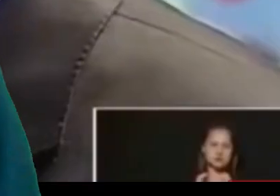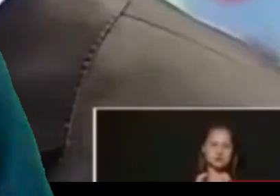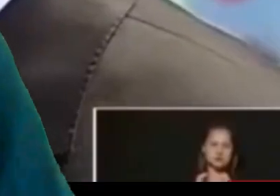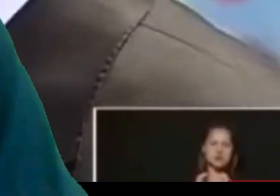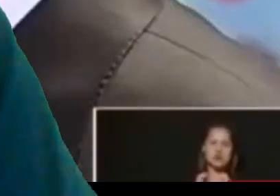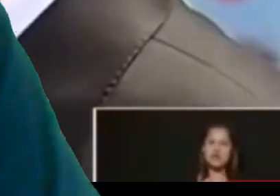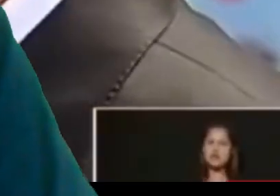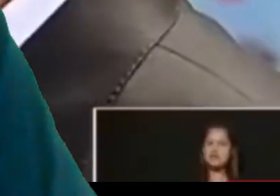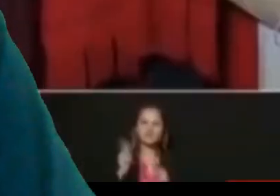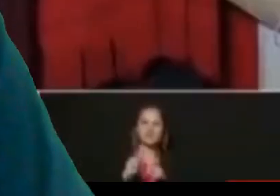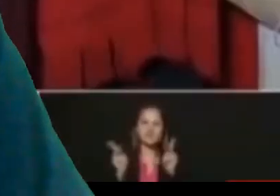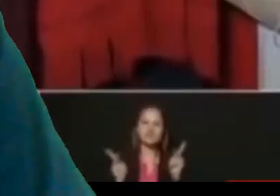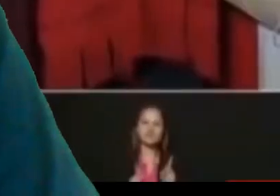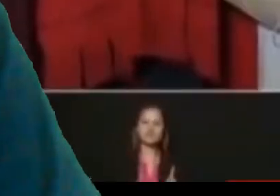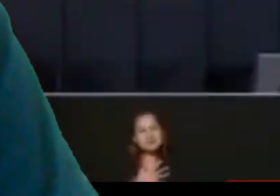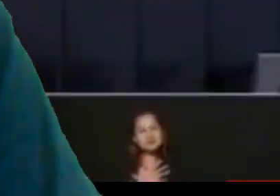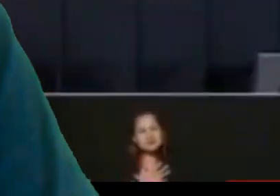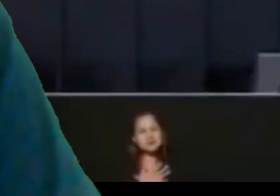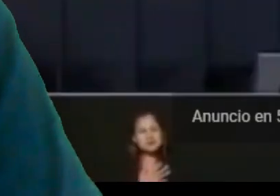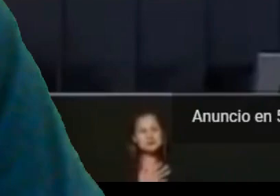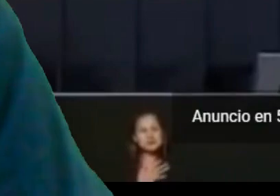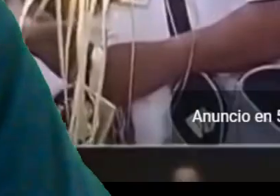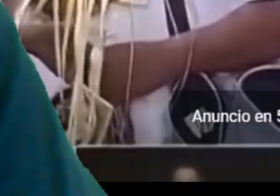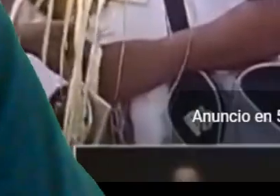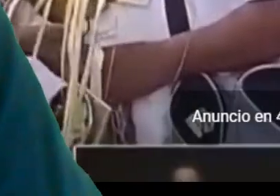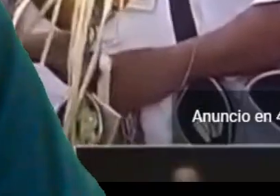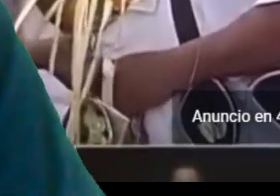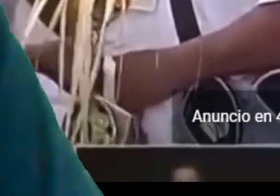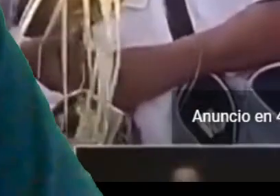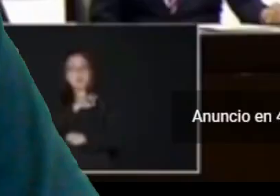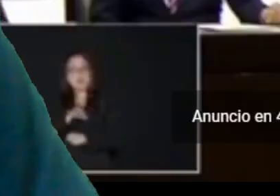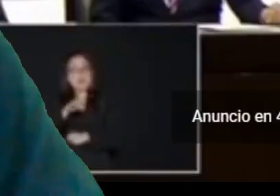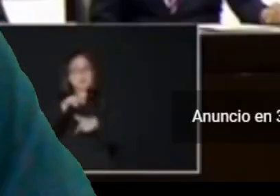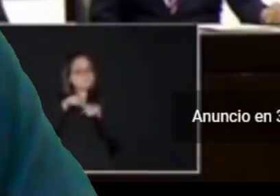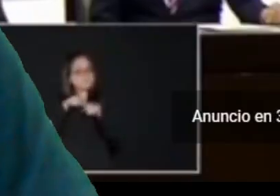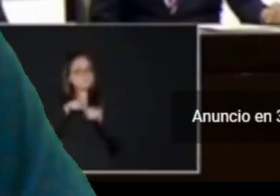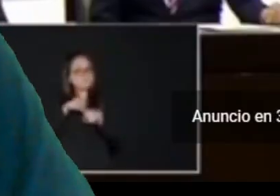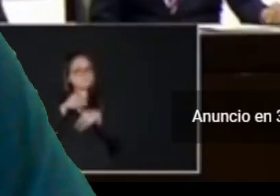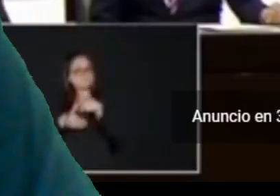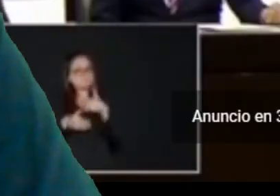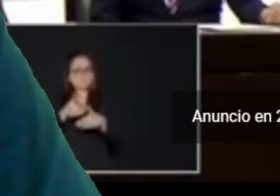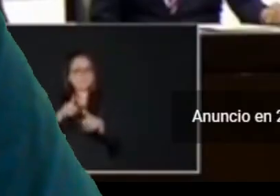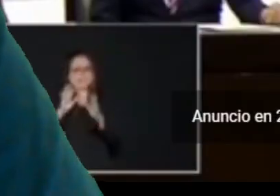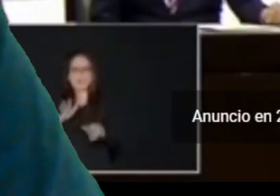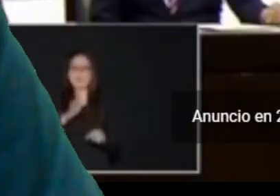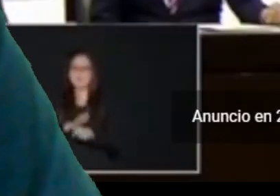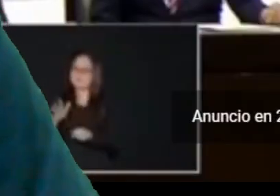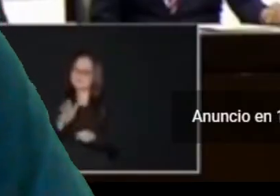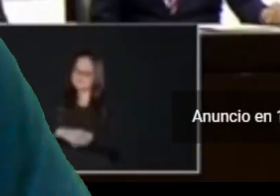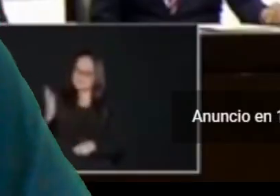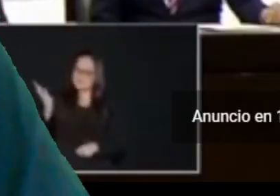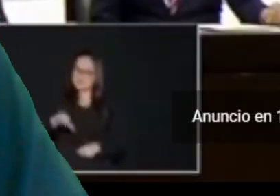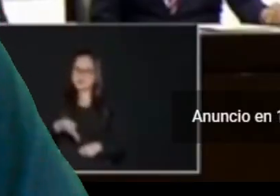Ya, o sea, ya es una persona que necesita irse a un asilo. Ya no es capaz